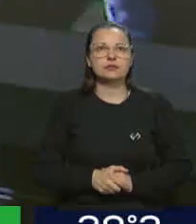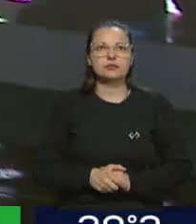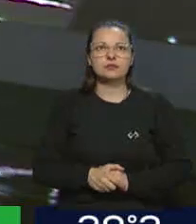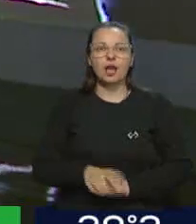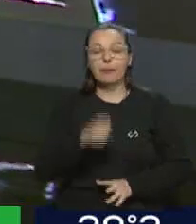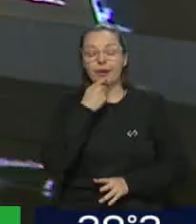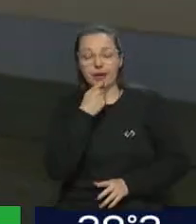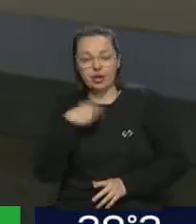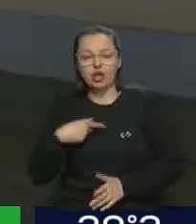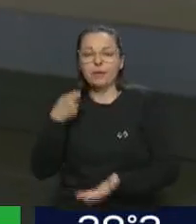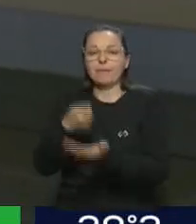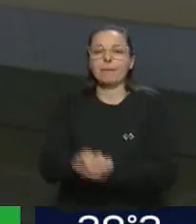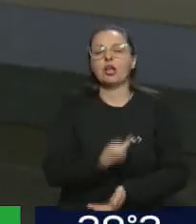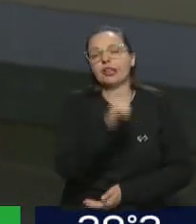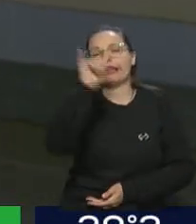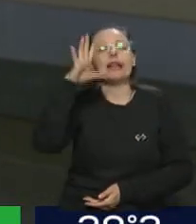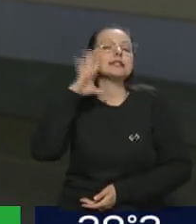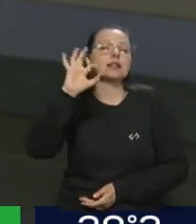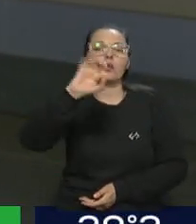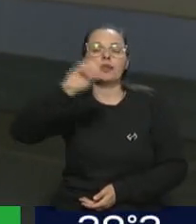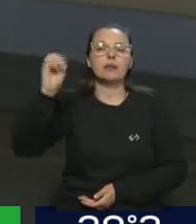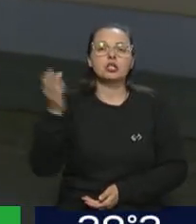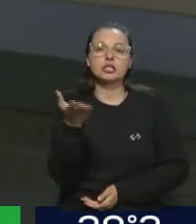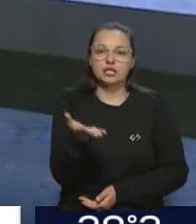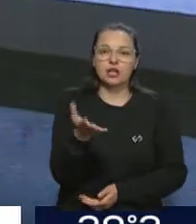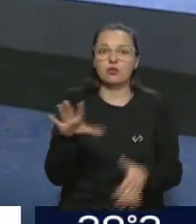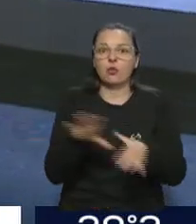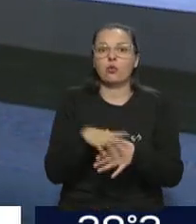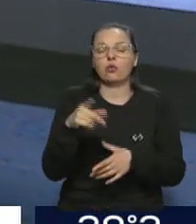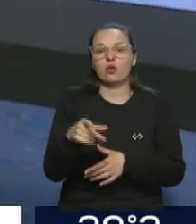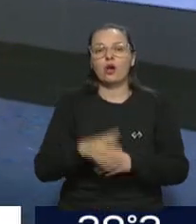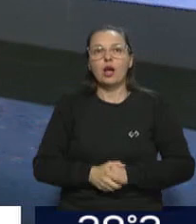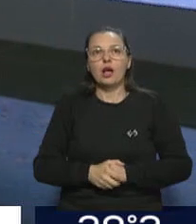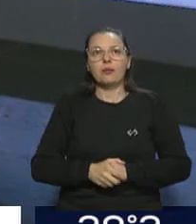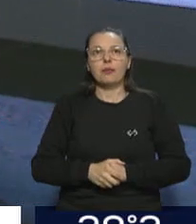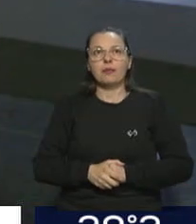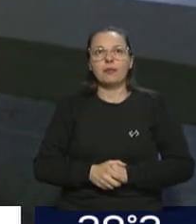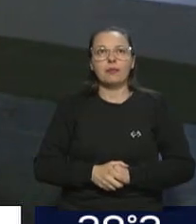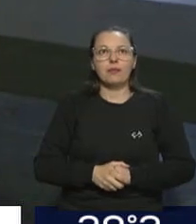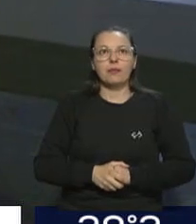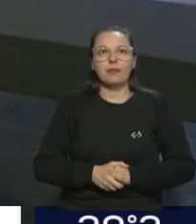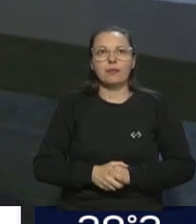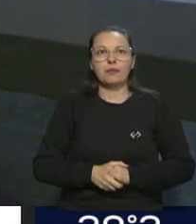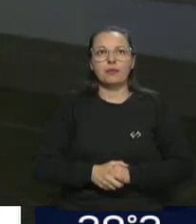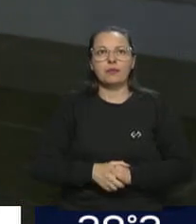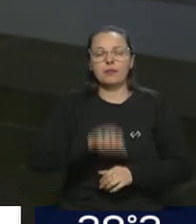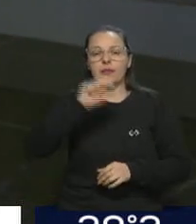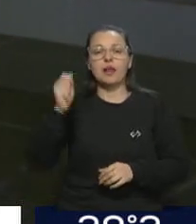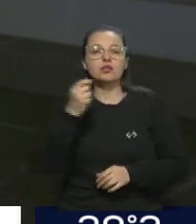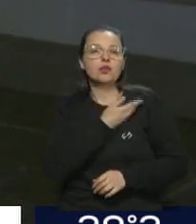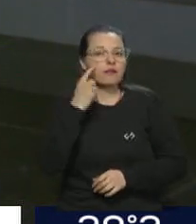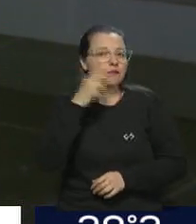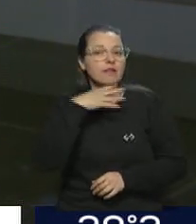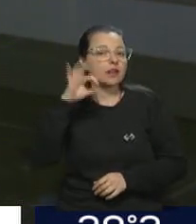Claro, pide una tasa al 50 y el banco, sí, por el plazo fijo me paga 133 a propósito